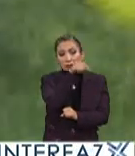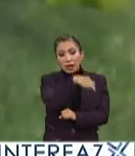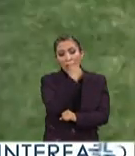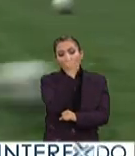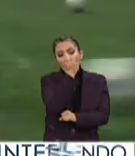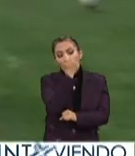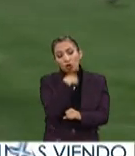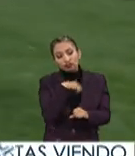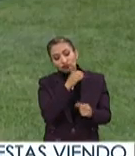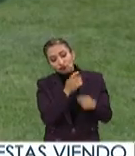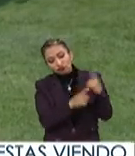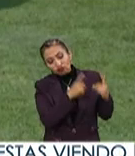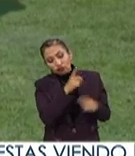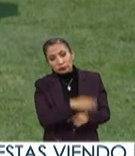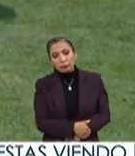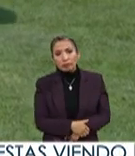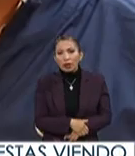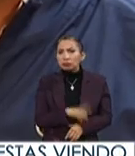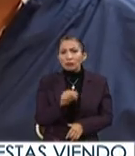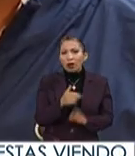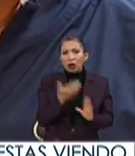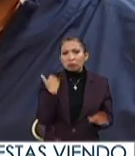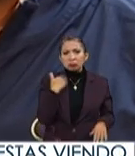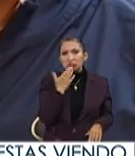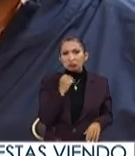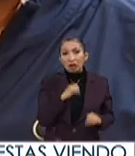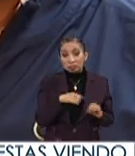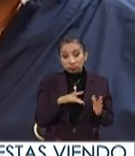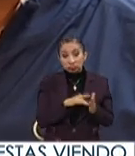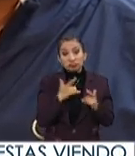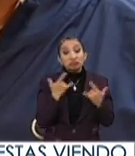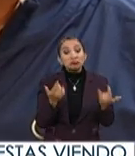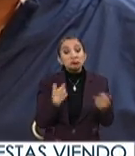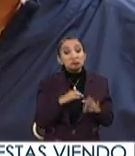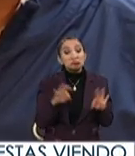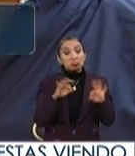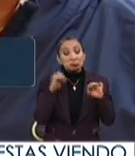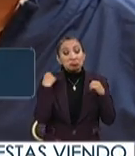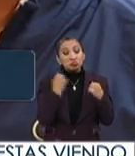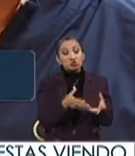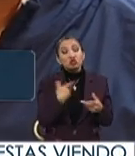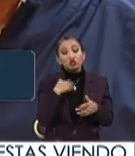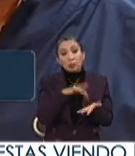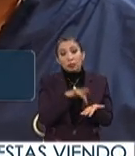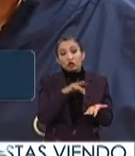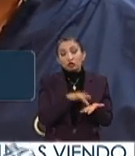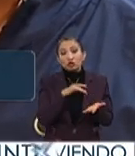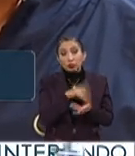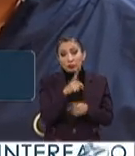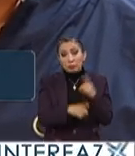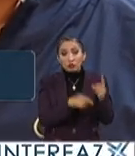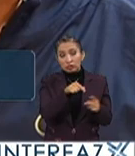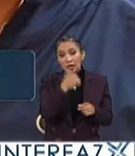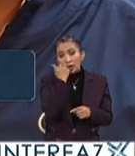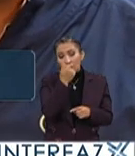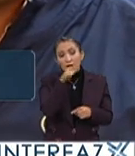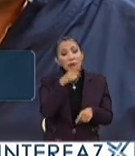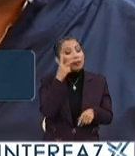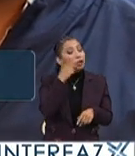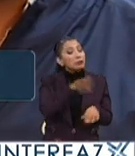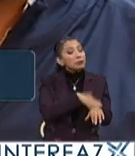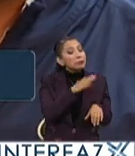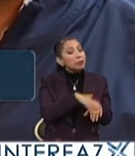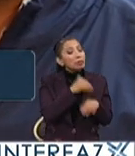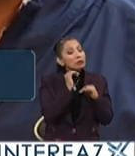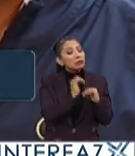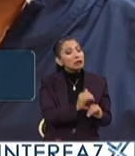los alumnos atletas. Nunca se había dado, es un estímulo histórico para estudiantes deportistas, entonces les piden un promedio